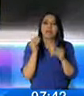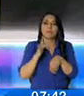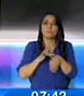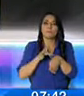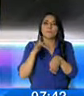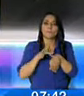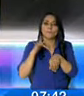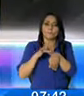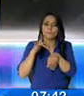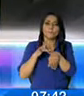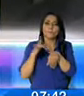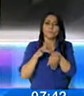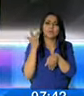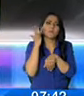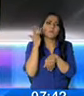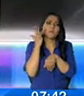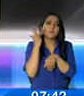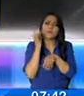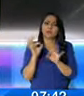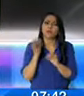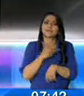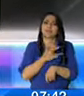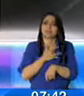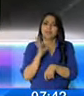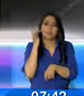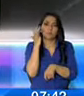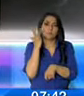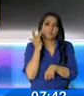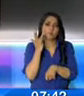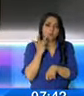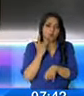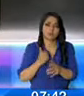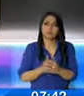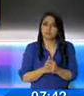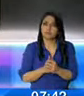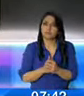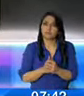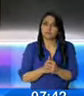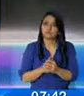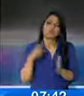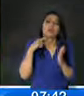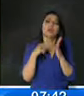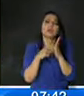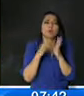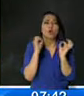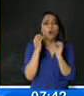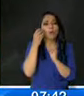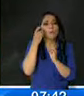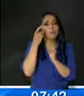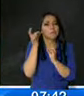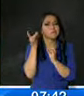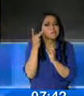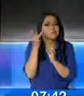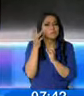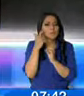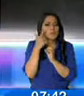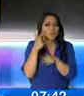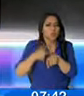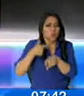y una de las características que se pueden observar es que se vuelve negra como una costra dura